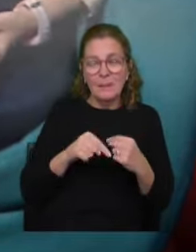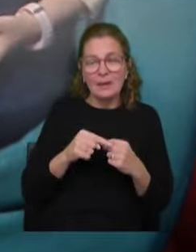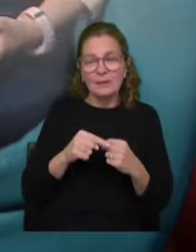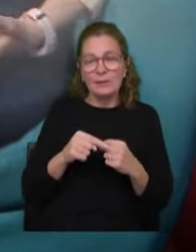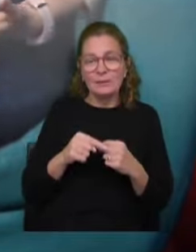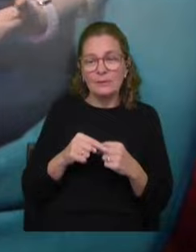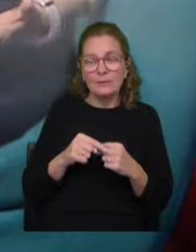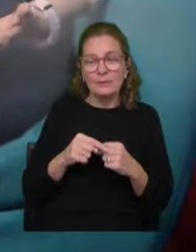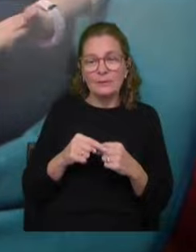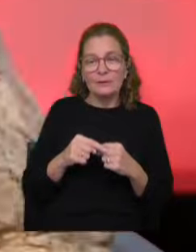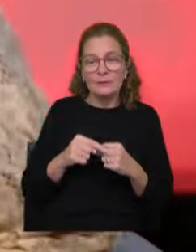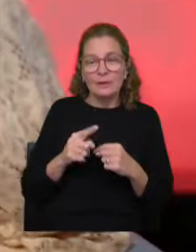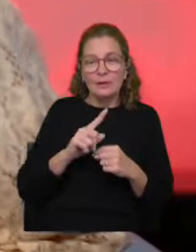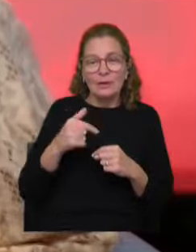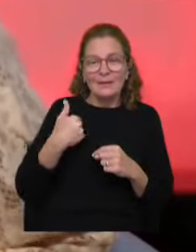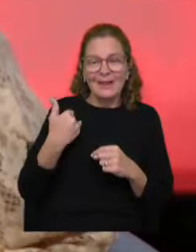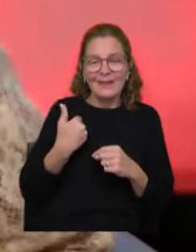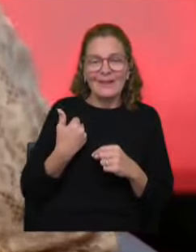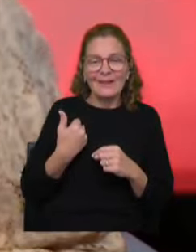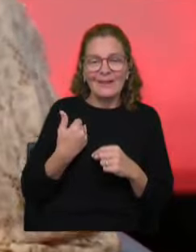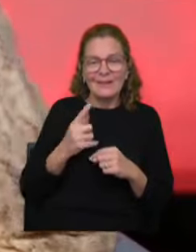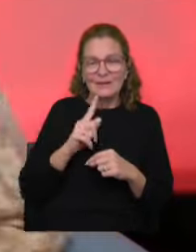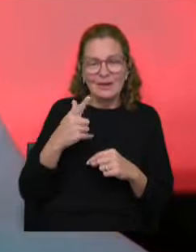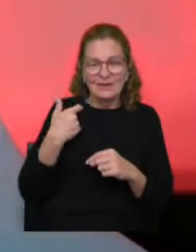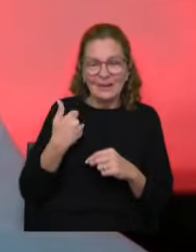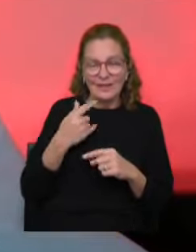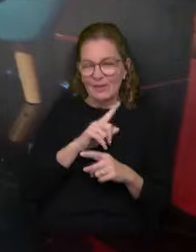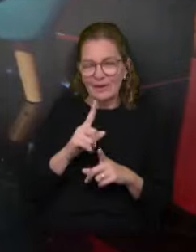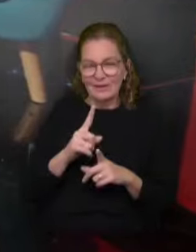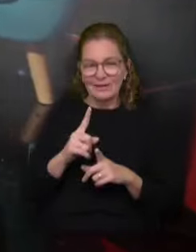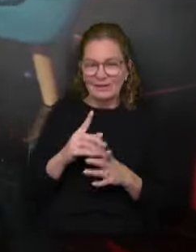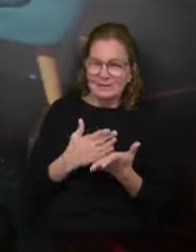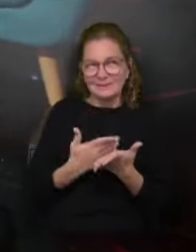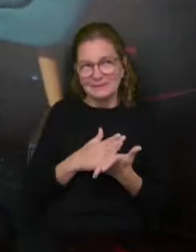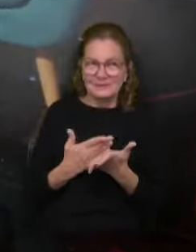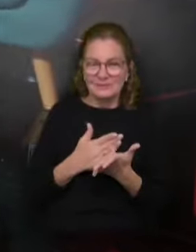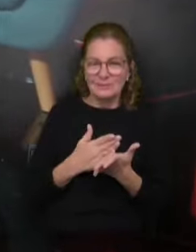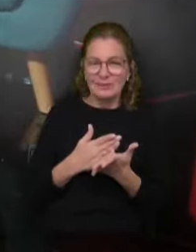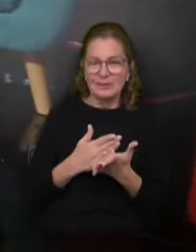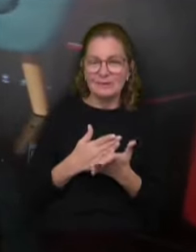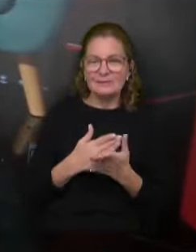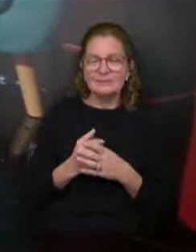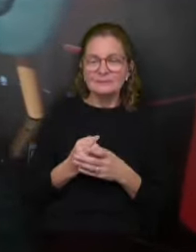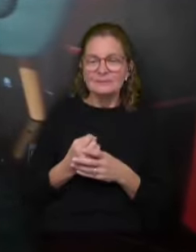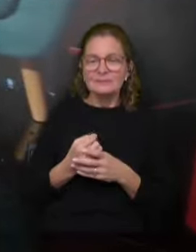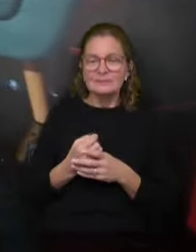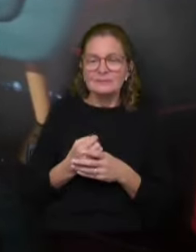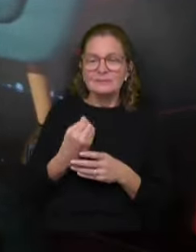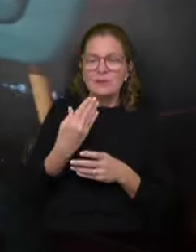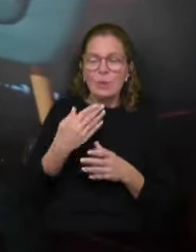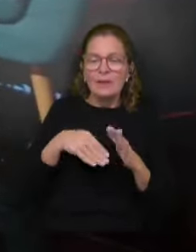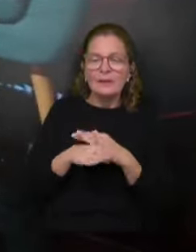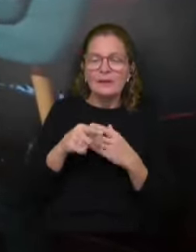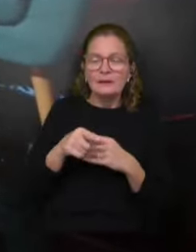este... Pero no esa soy historia tan joven. Queda y está... No. Estoy en un rango de en un rango etario. ¿Cómo entras